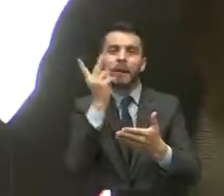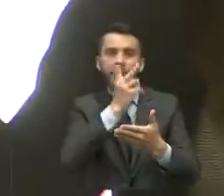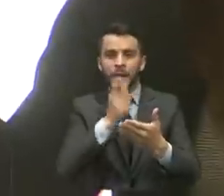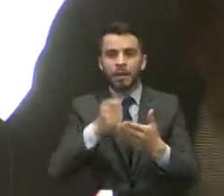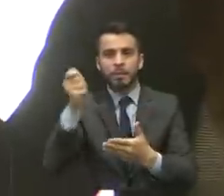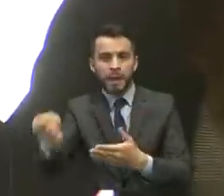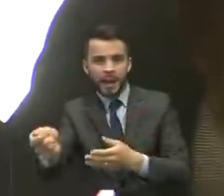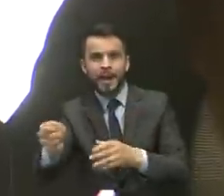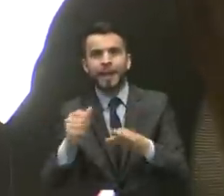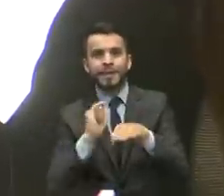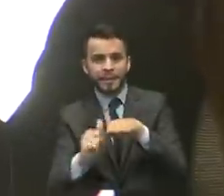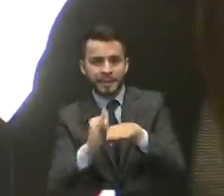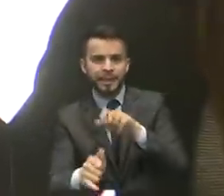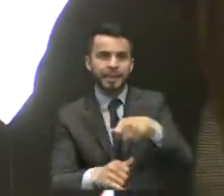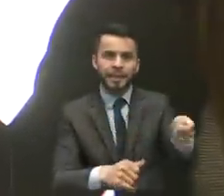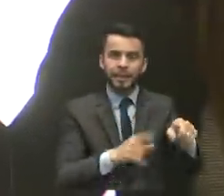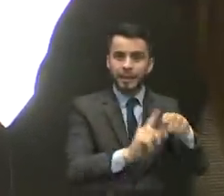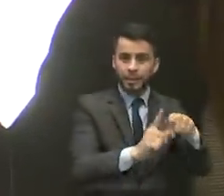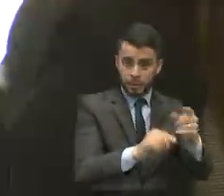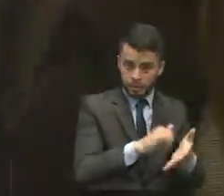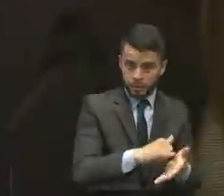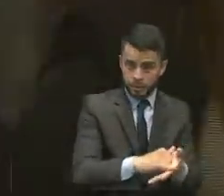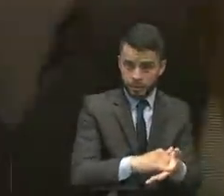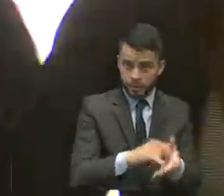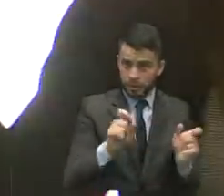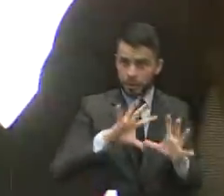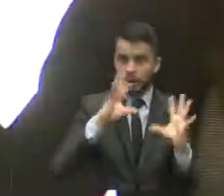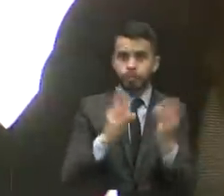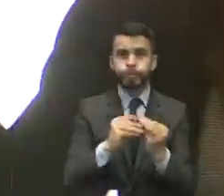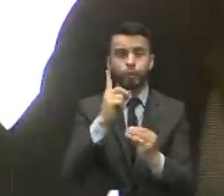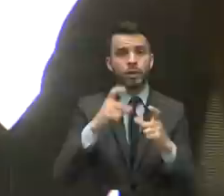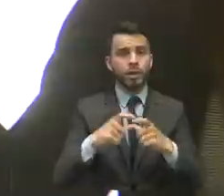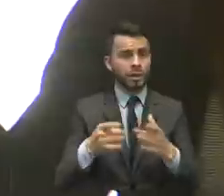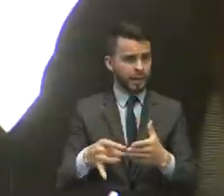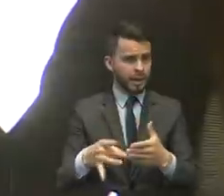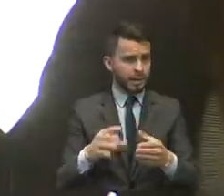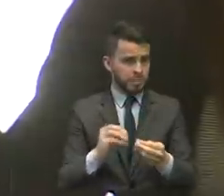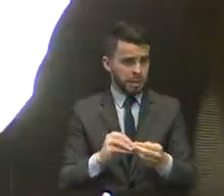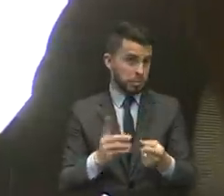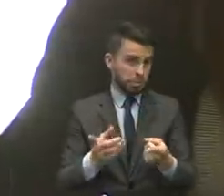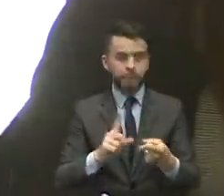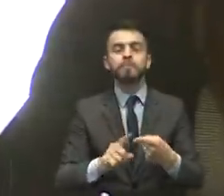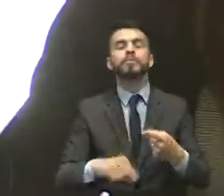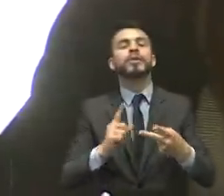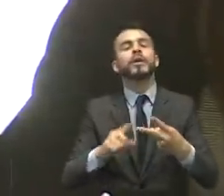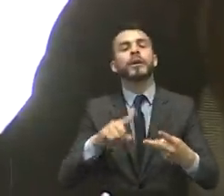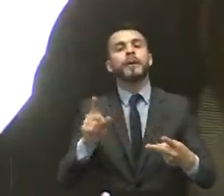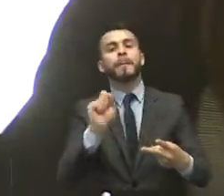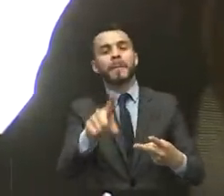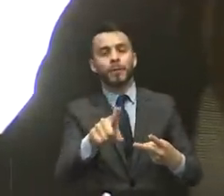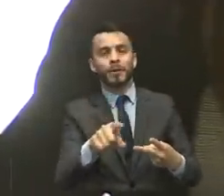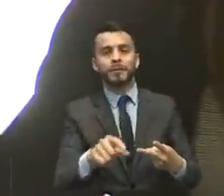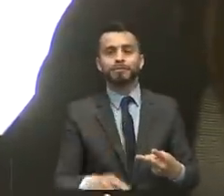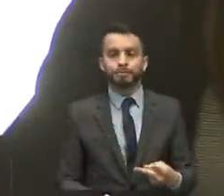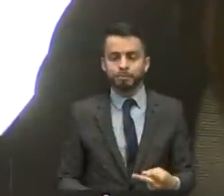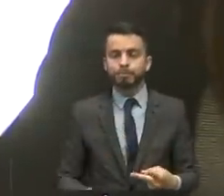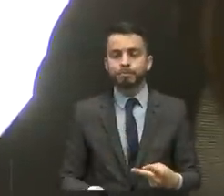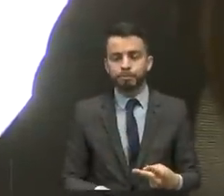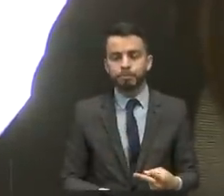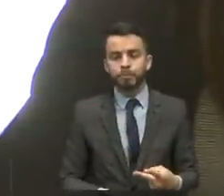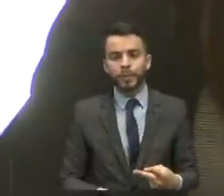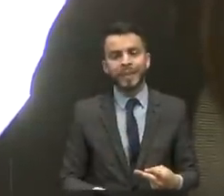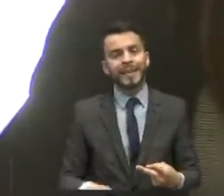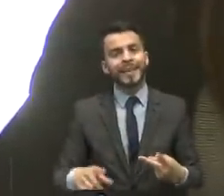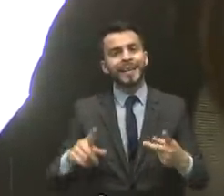para el Transmilenio, si va a ser como un sistema integral. Y adicional a eso, pues si bien se reduce notablemente pues,